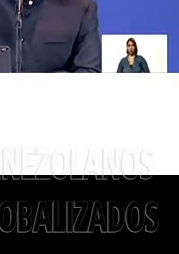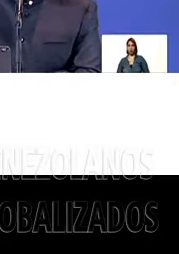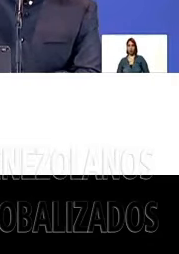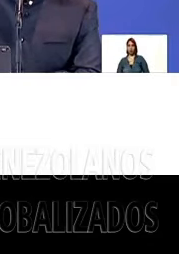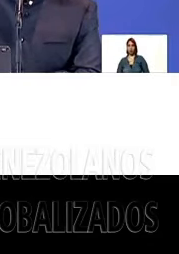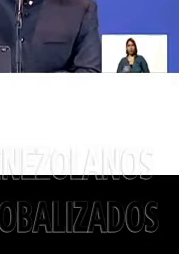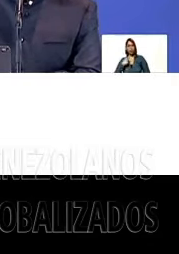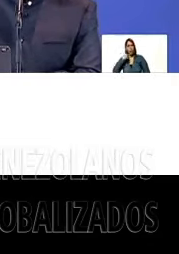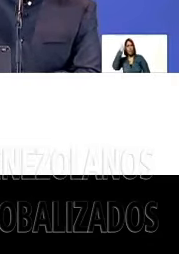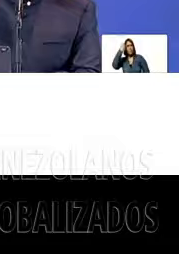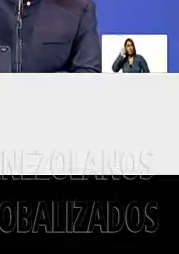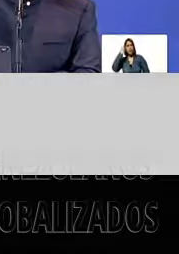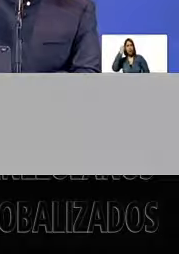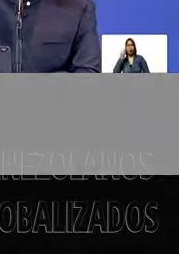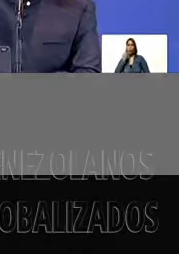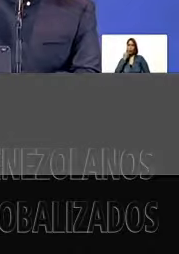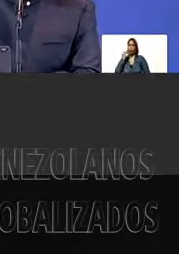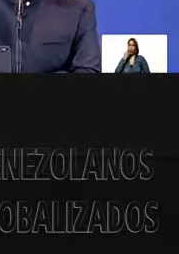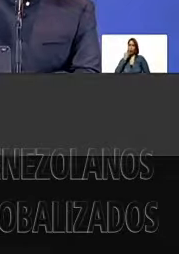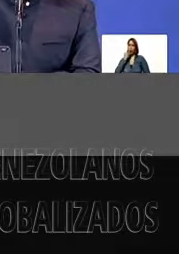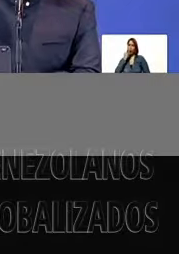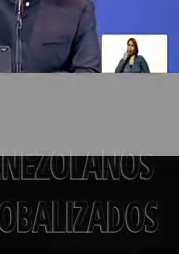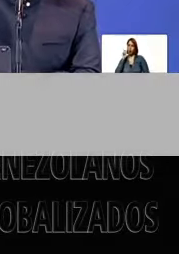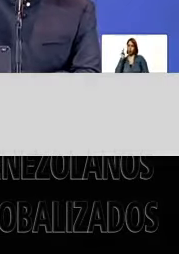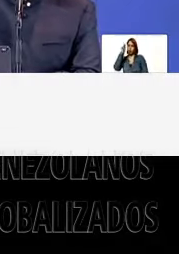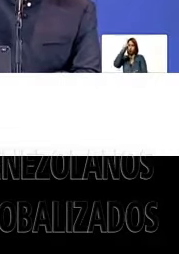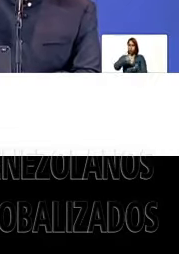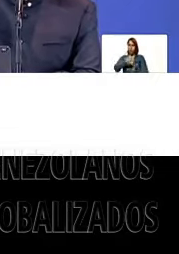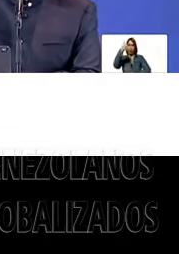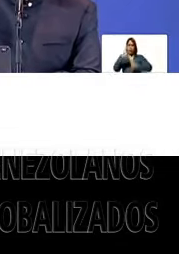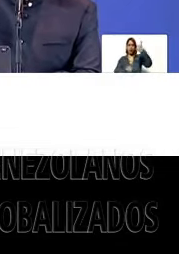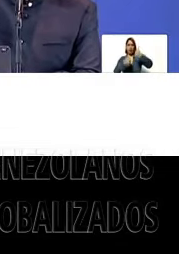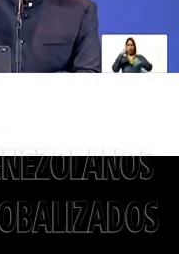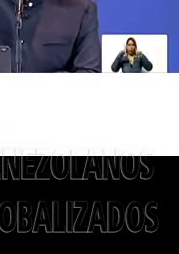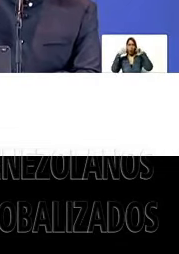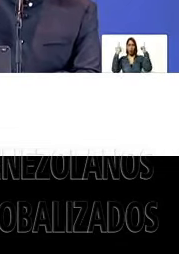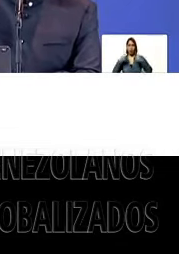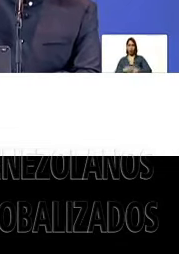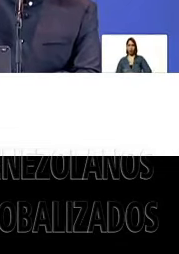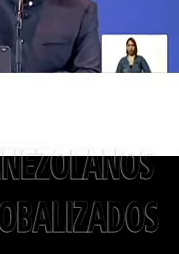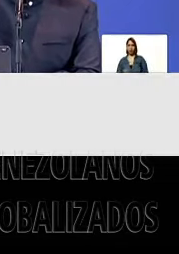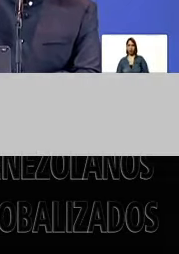Yo creía que el Bobolongo se iba a lanzar a candidato en La Guaira.